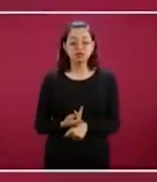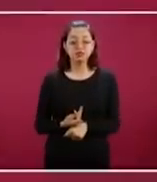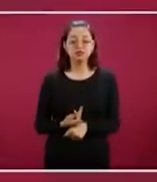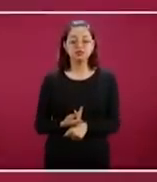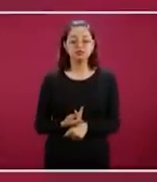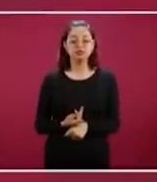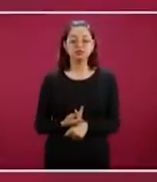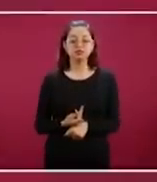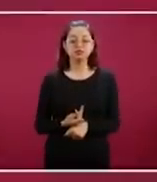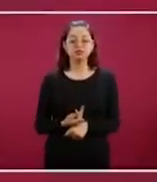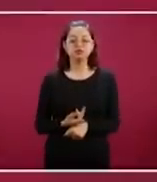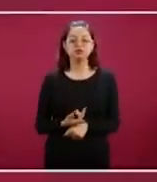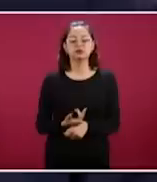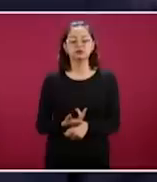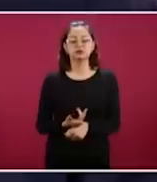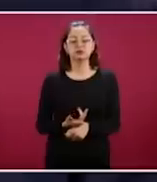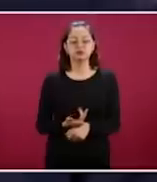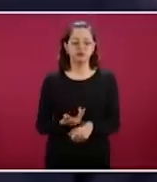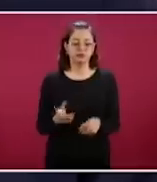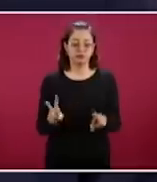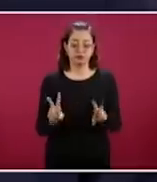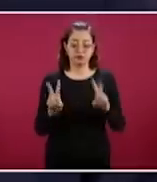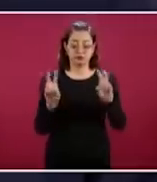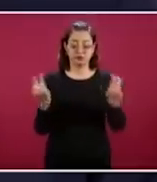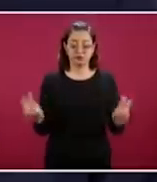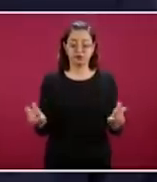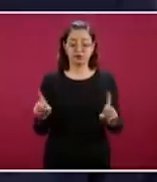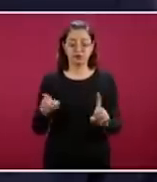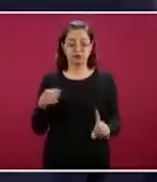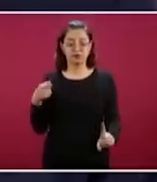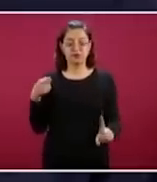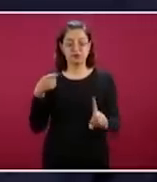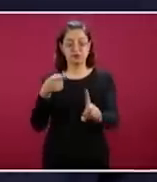de asuntos que tienen que ver con